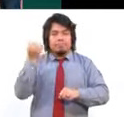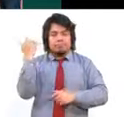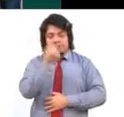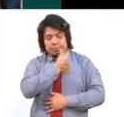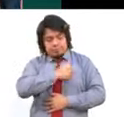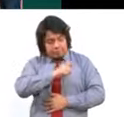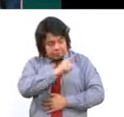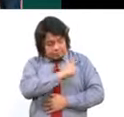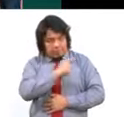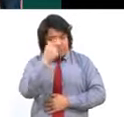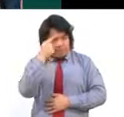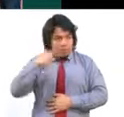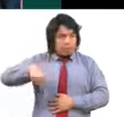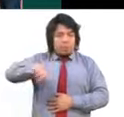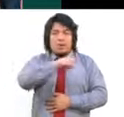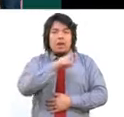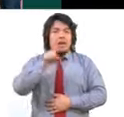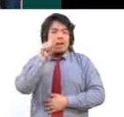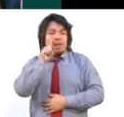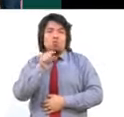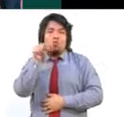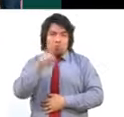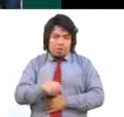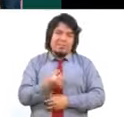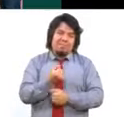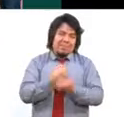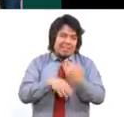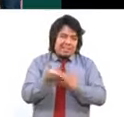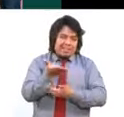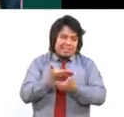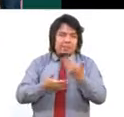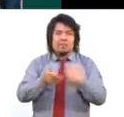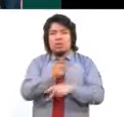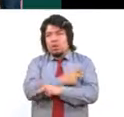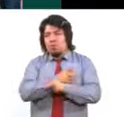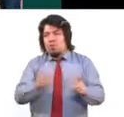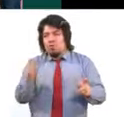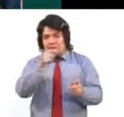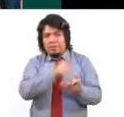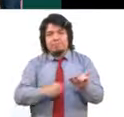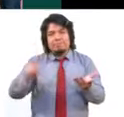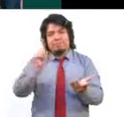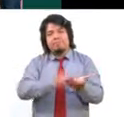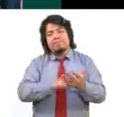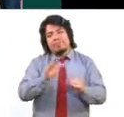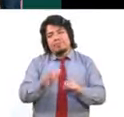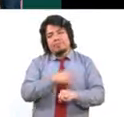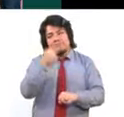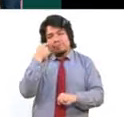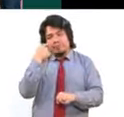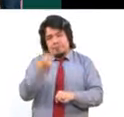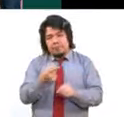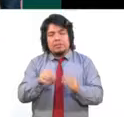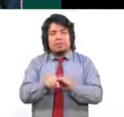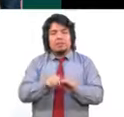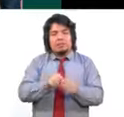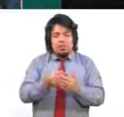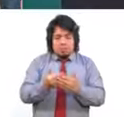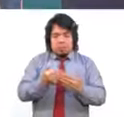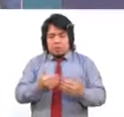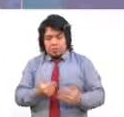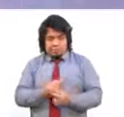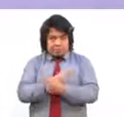mujeres servidoras públicas de nuestra institución, porque con ello también se preserva su dignidad